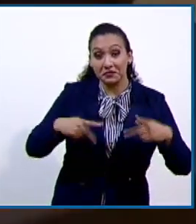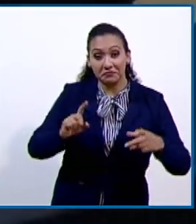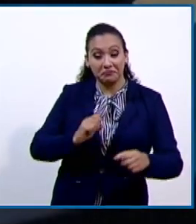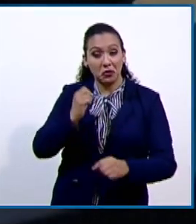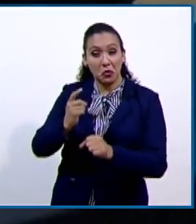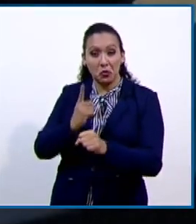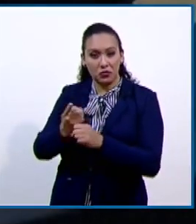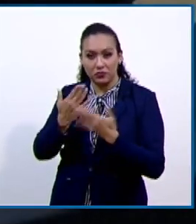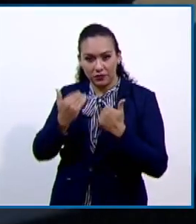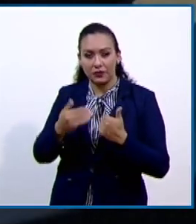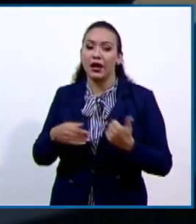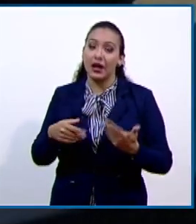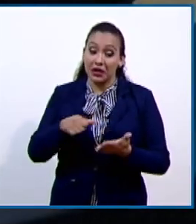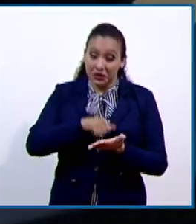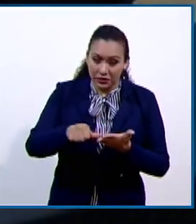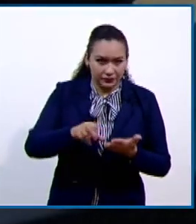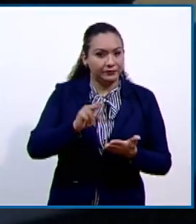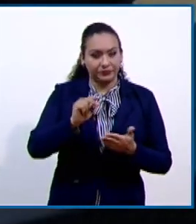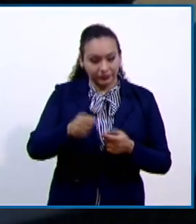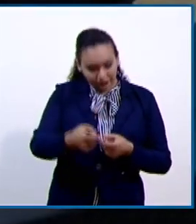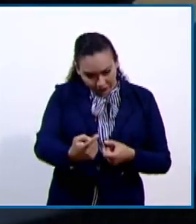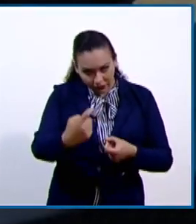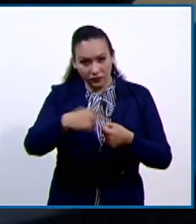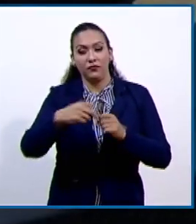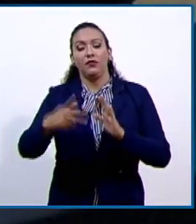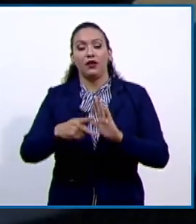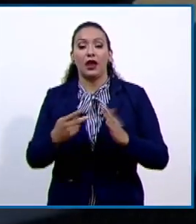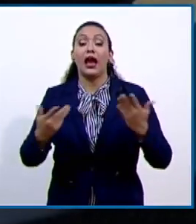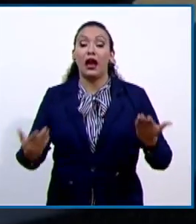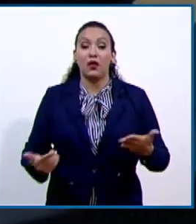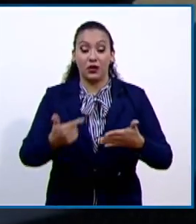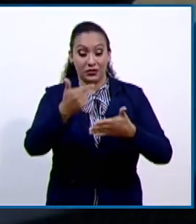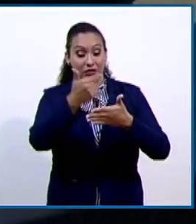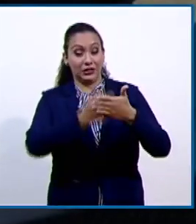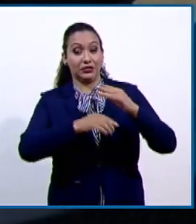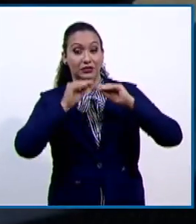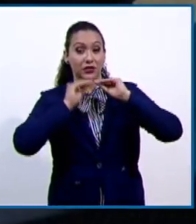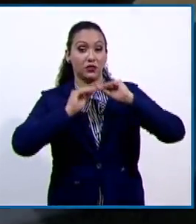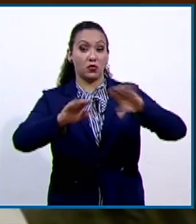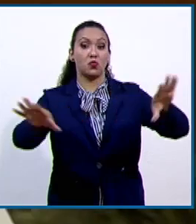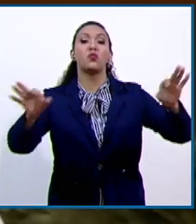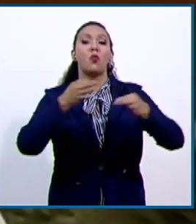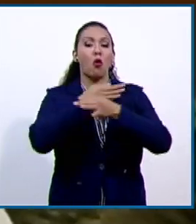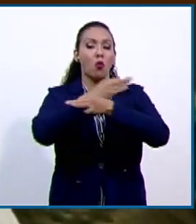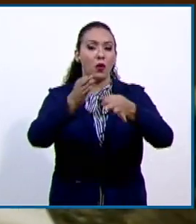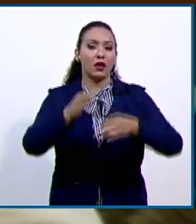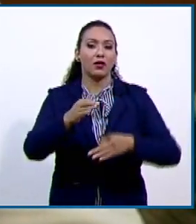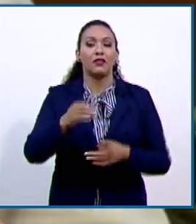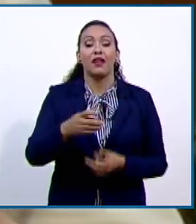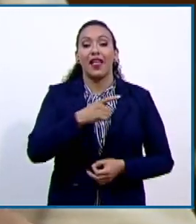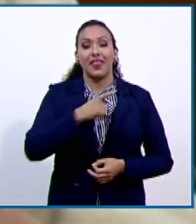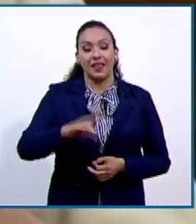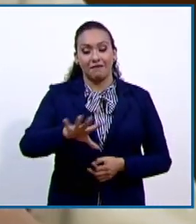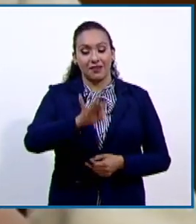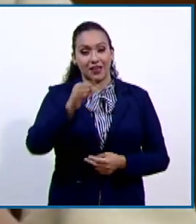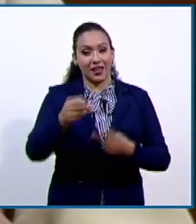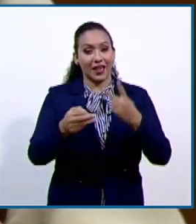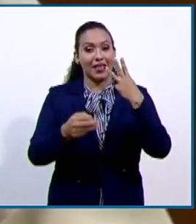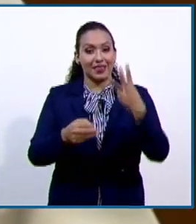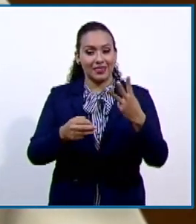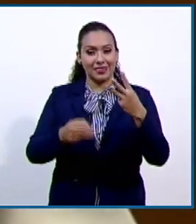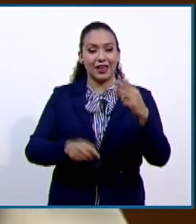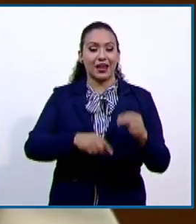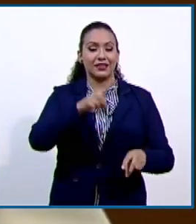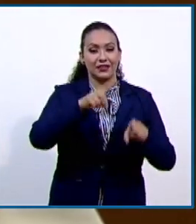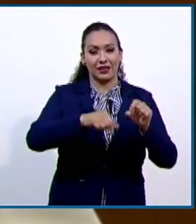manera indebida. El proceso de insaculación será público. Deberán seleccionarse hasta 3 aspirantes por cada cargo de